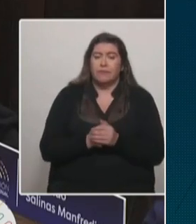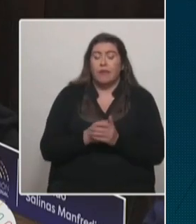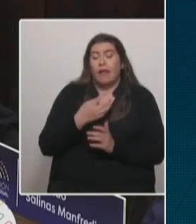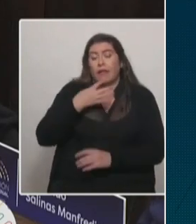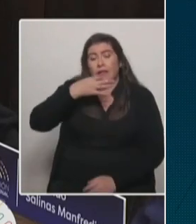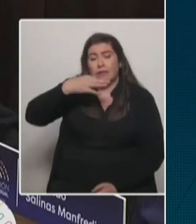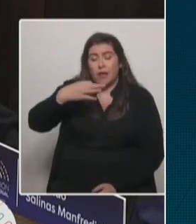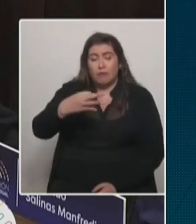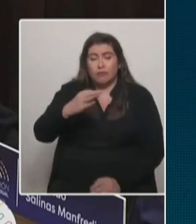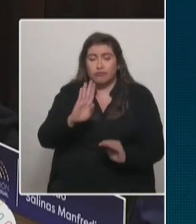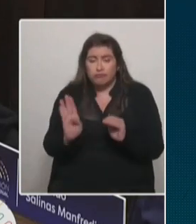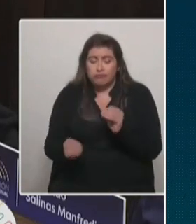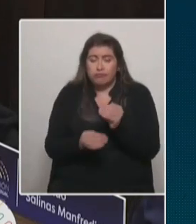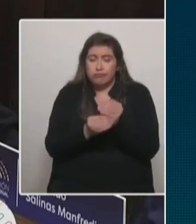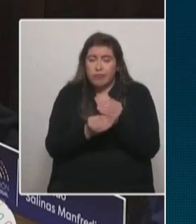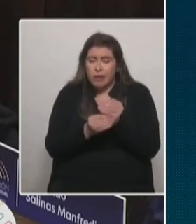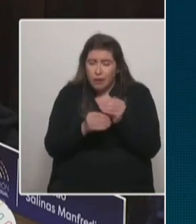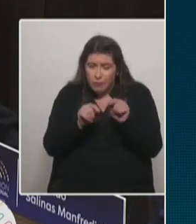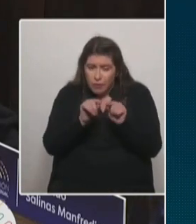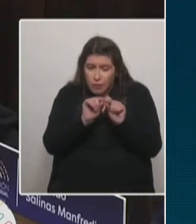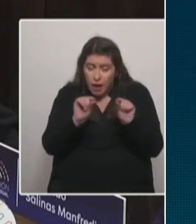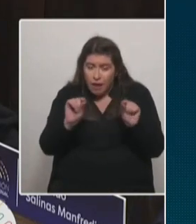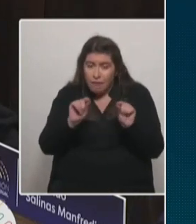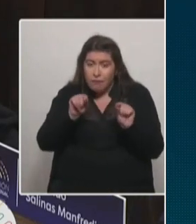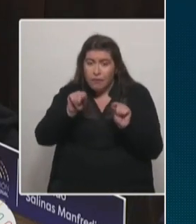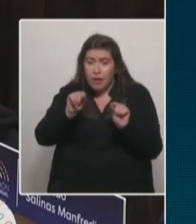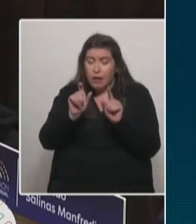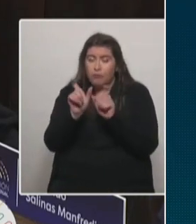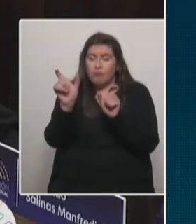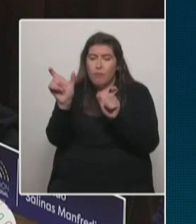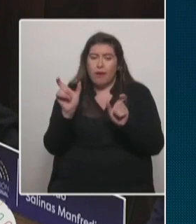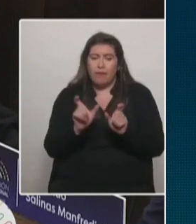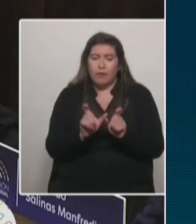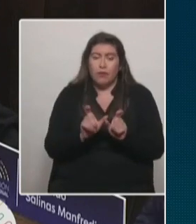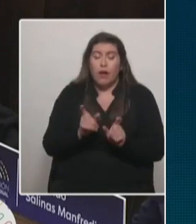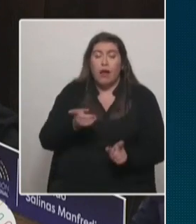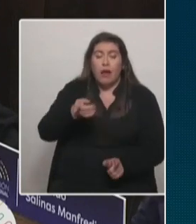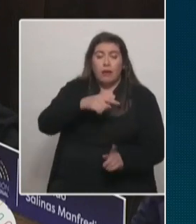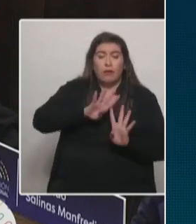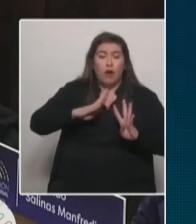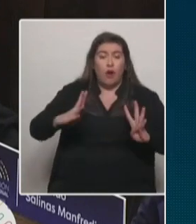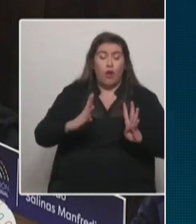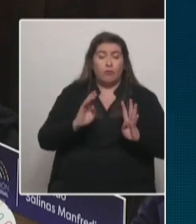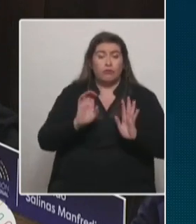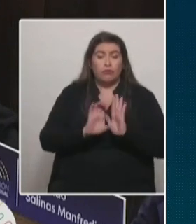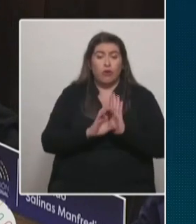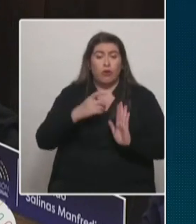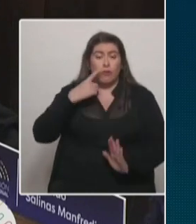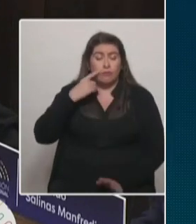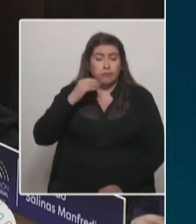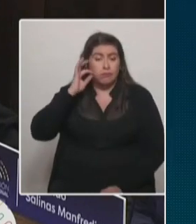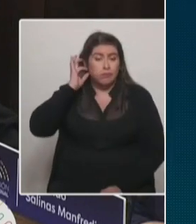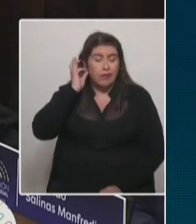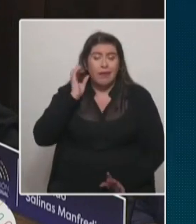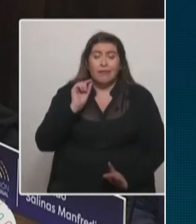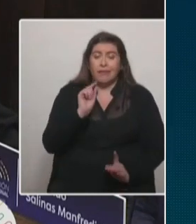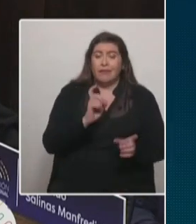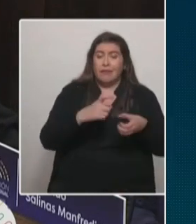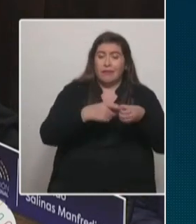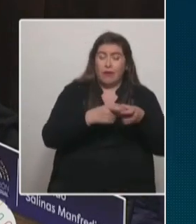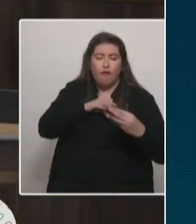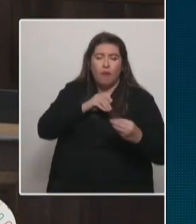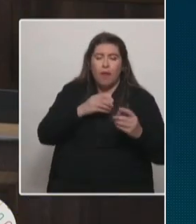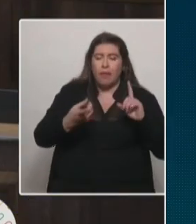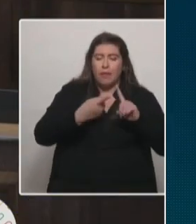nosotros los convencionales o están haciendo como una alegoría esperando que salgan en la televisión y de alguna otra forma